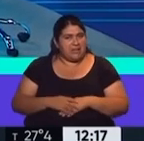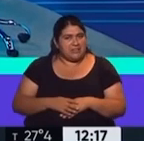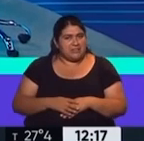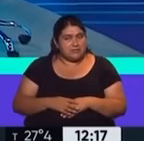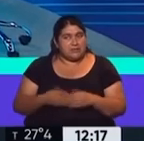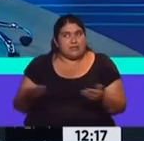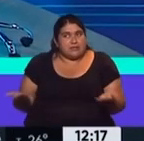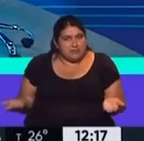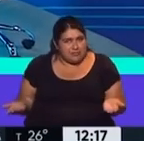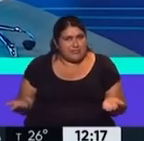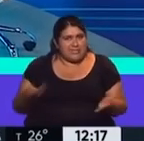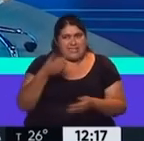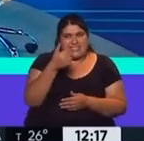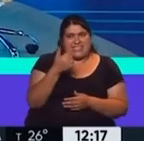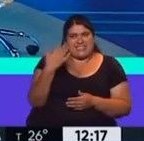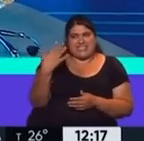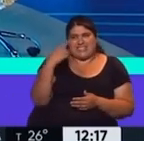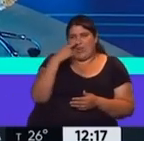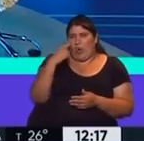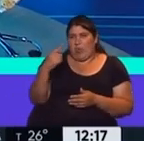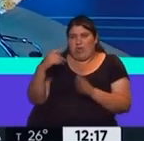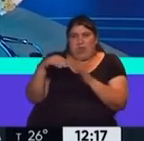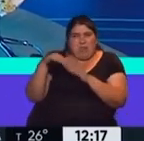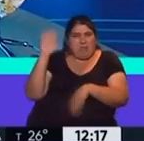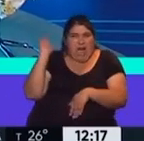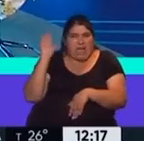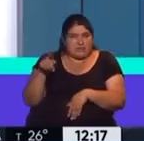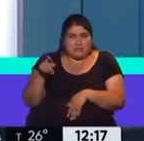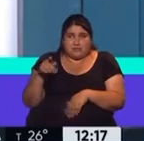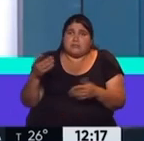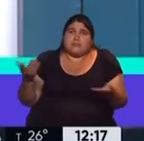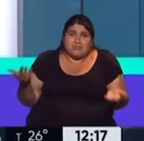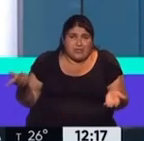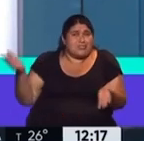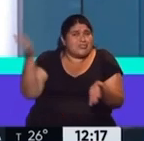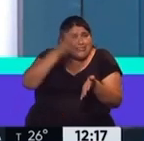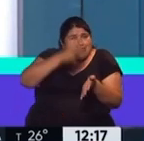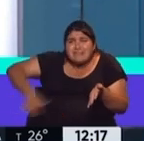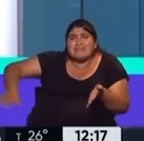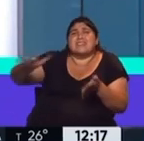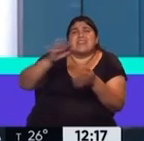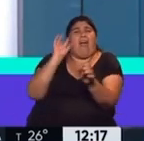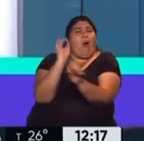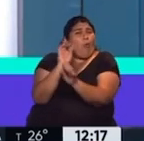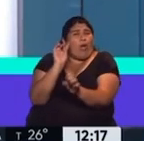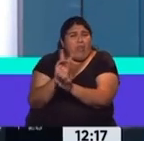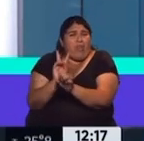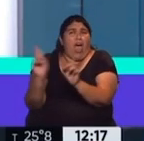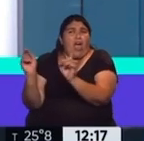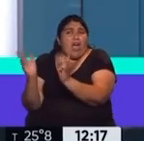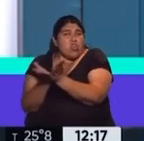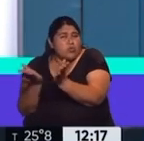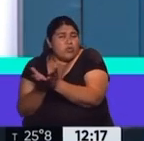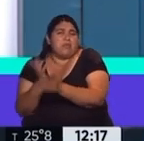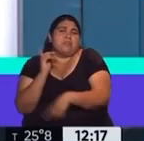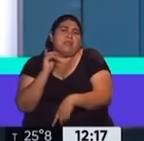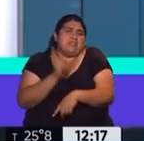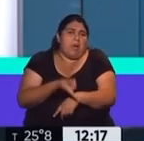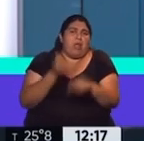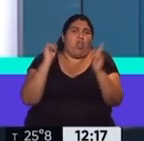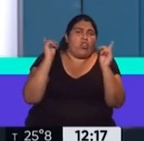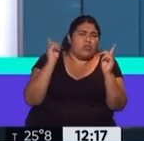tenemos más de 65 mil estudiantes y si tenemos que preservar la salud de los estudiantes y de los profesores a nosotros